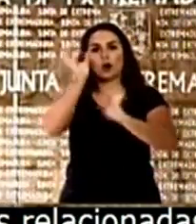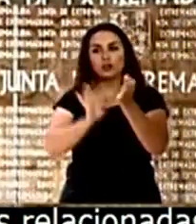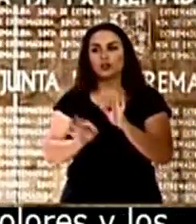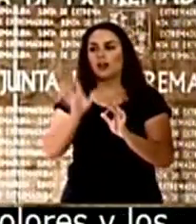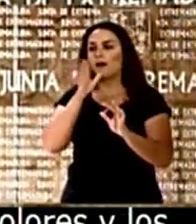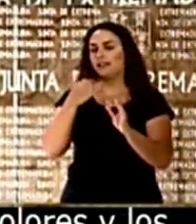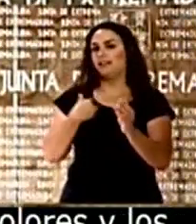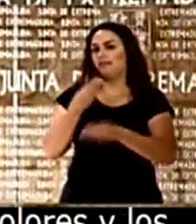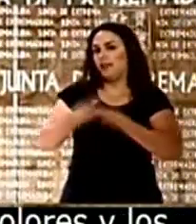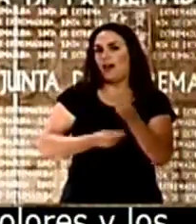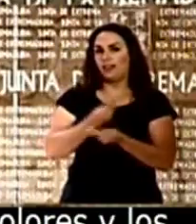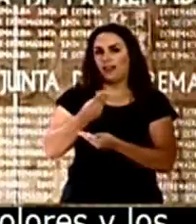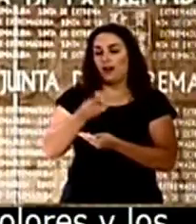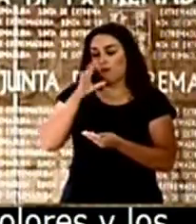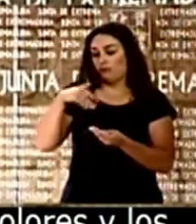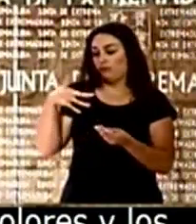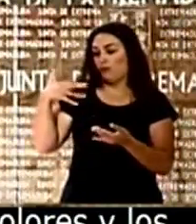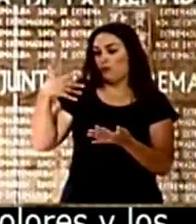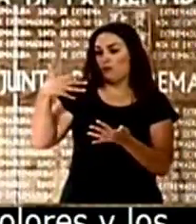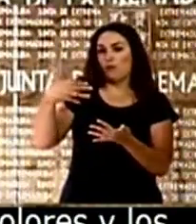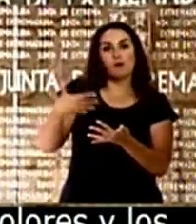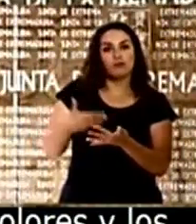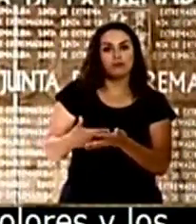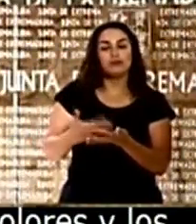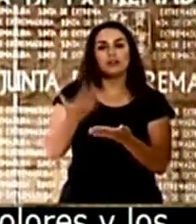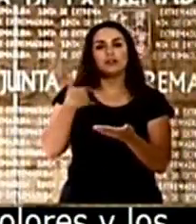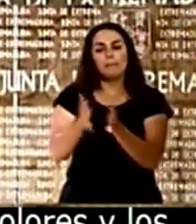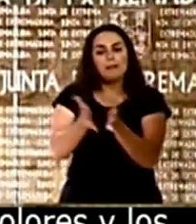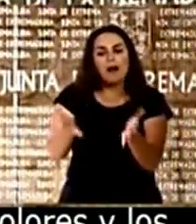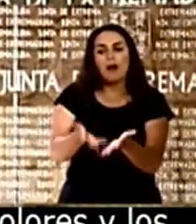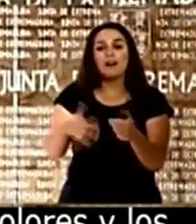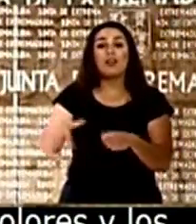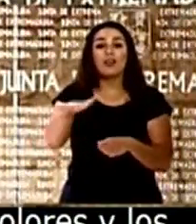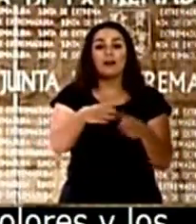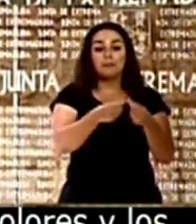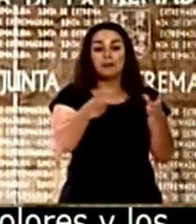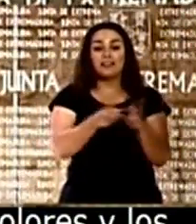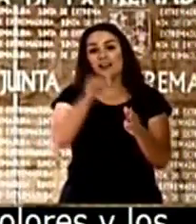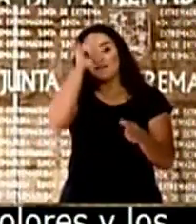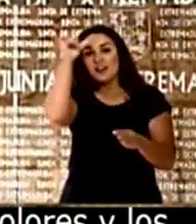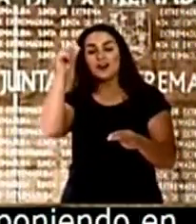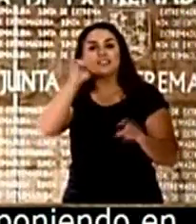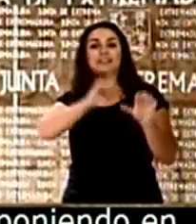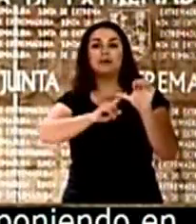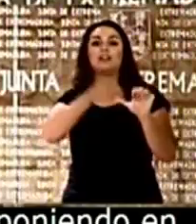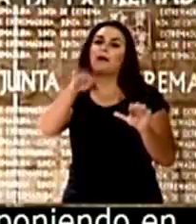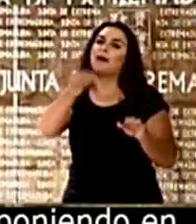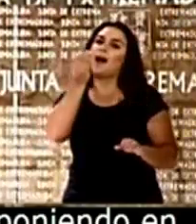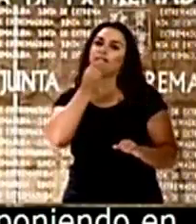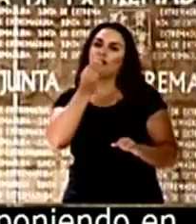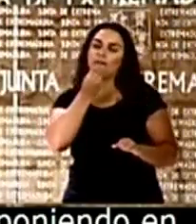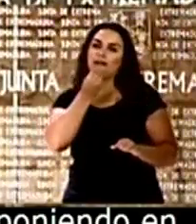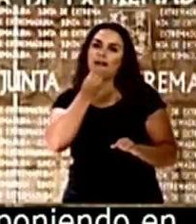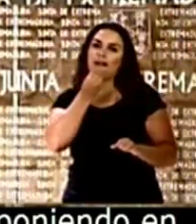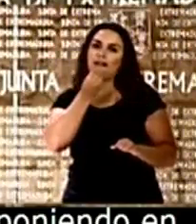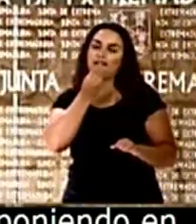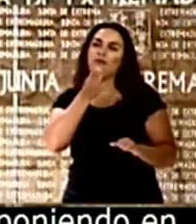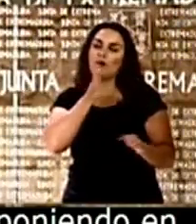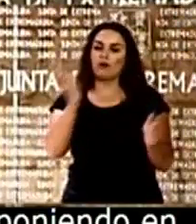denominando, que han venido y han estado poniendo en valor las zonas de baño en verano en Extremadura y nuestra gastronomía a lo